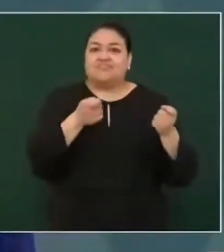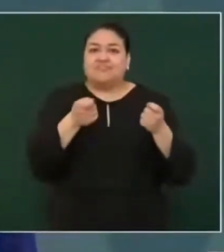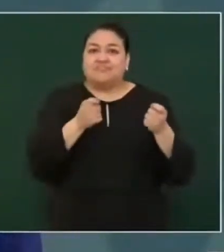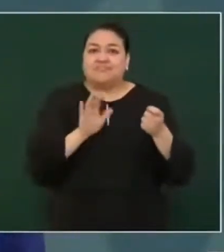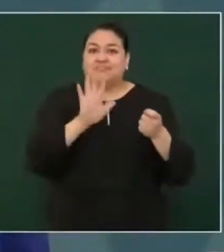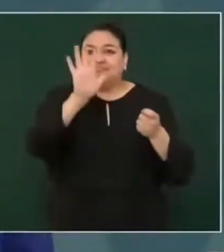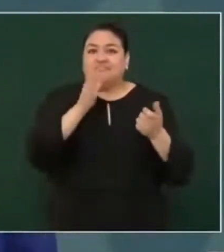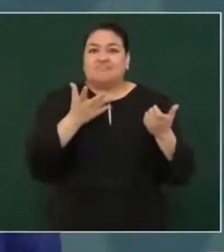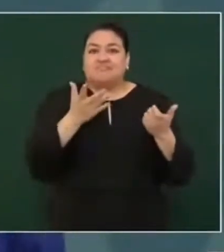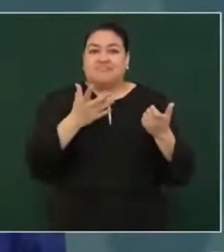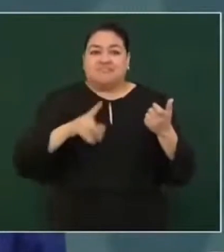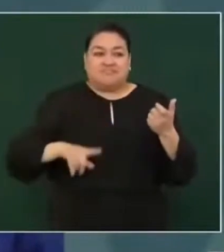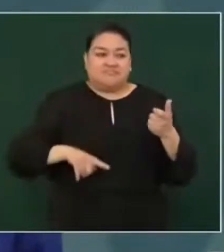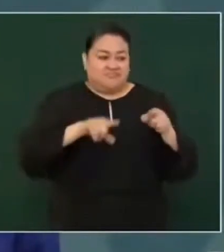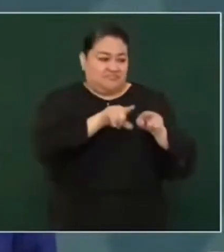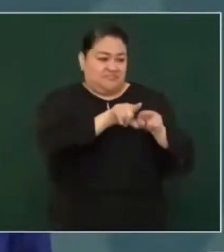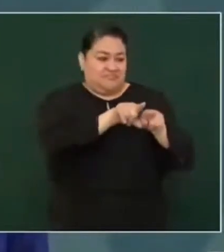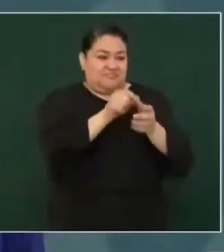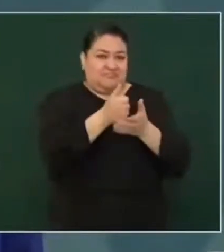paralelos.